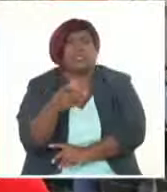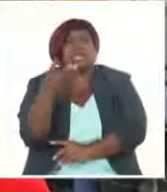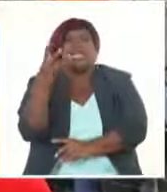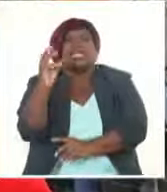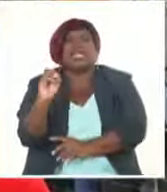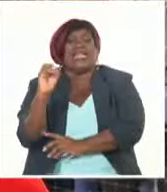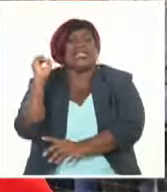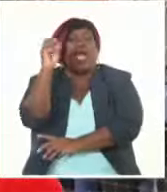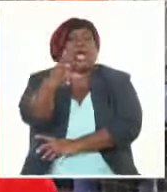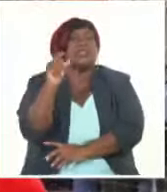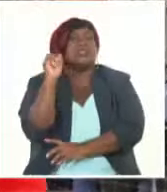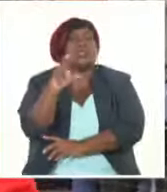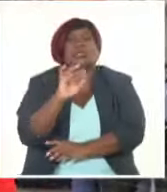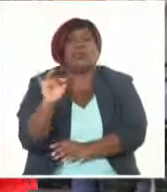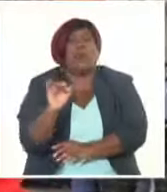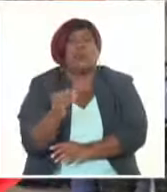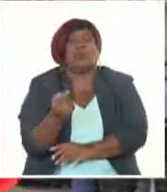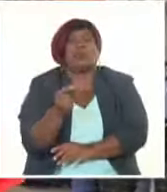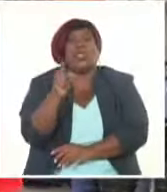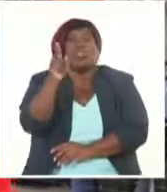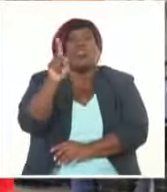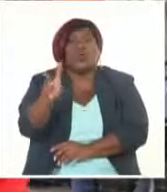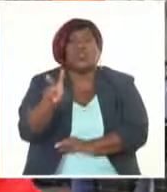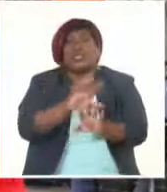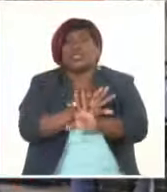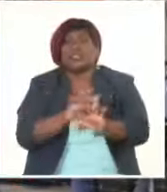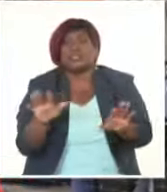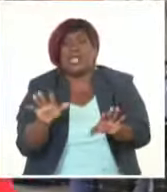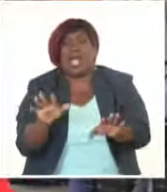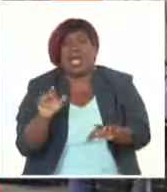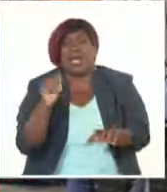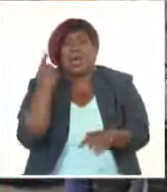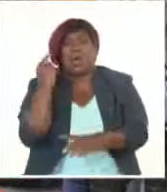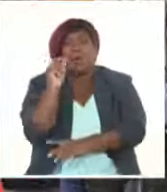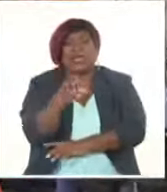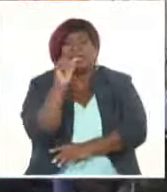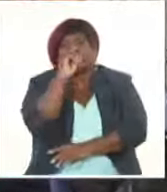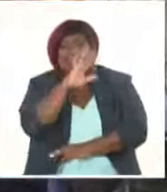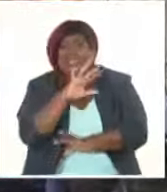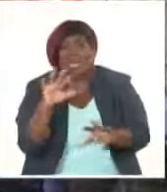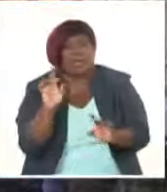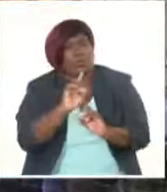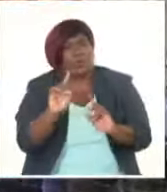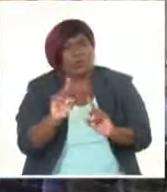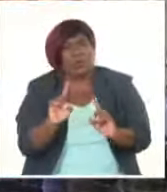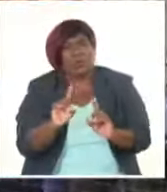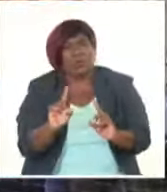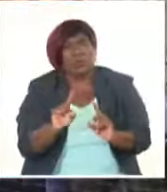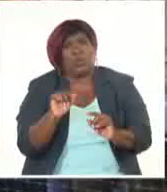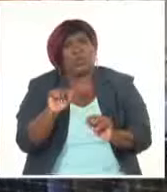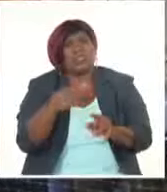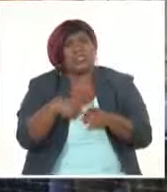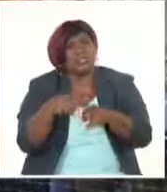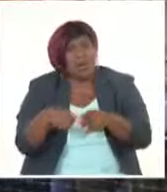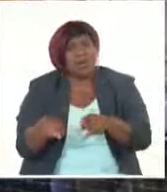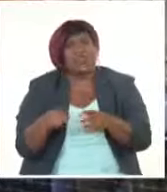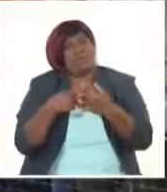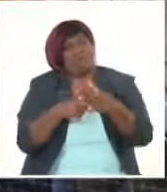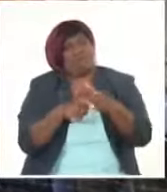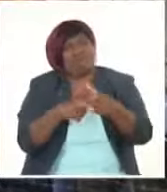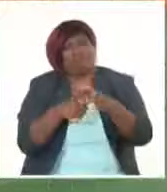y tiren un inning 12 lances, ya tiró el inning, ya terminó. Yo creo que esas cosas no están saliendo bien y bueno, vamos a